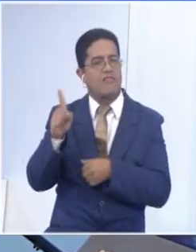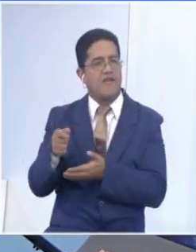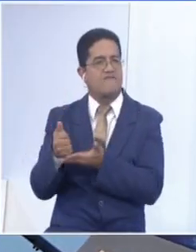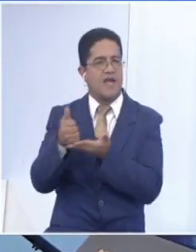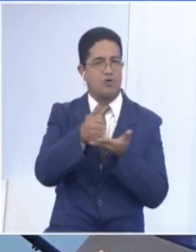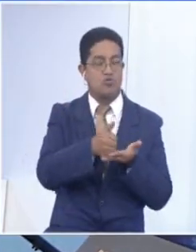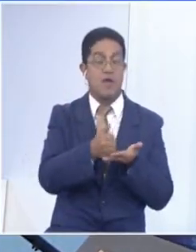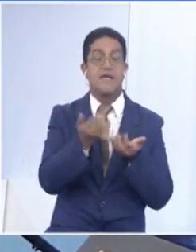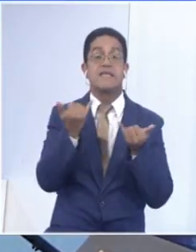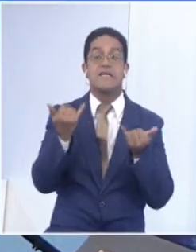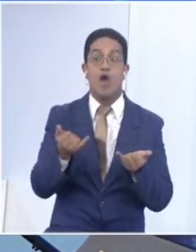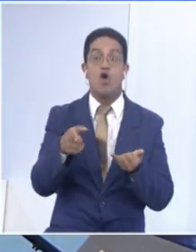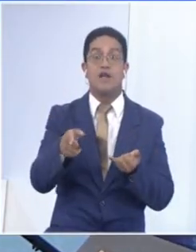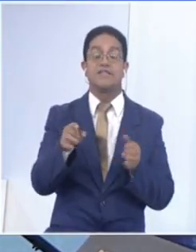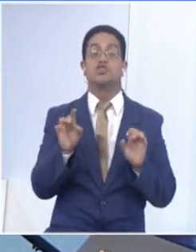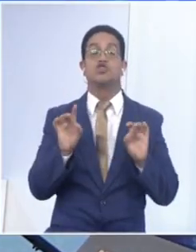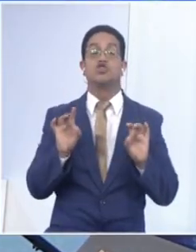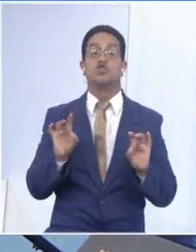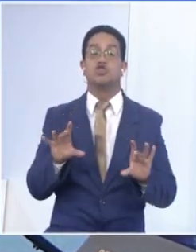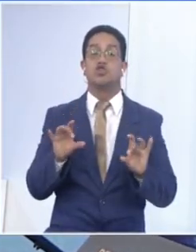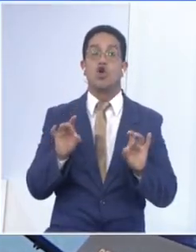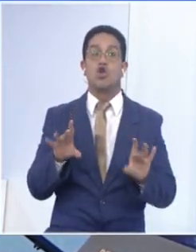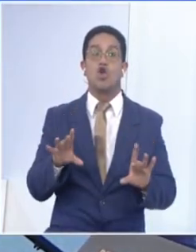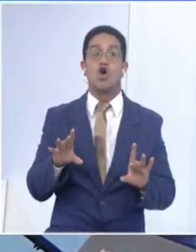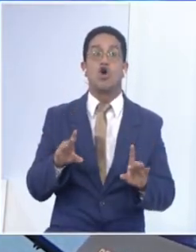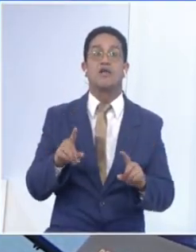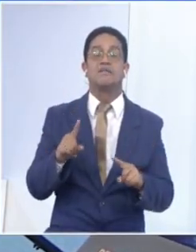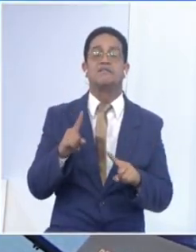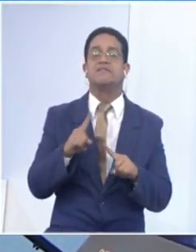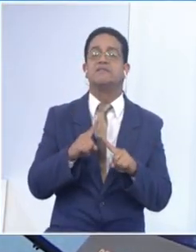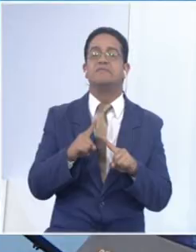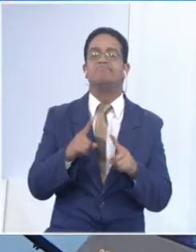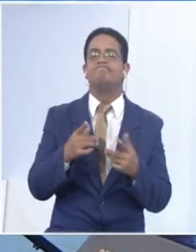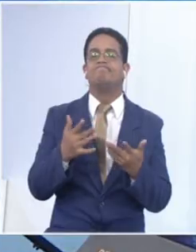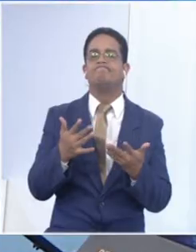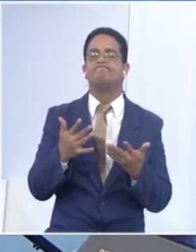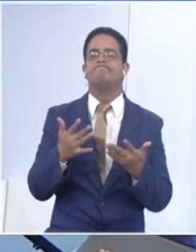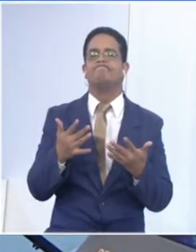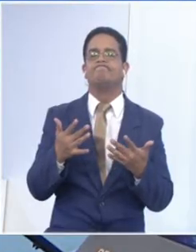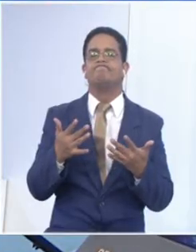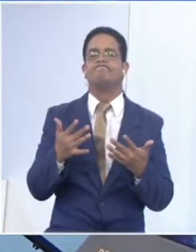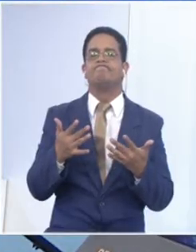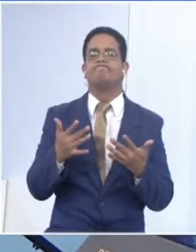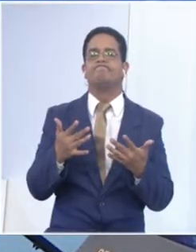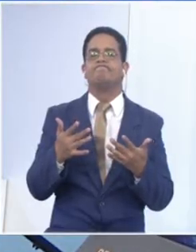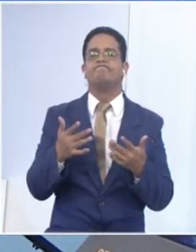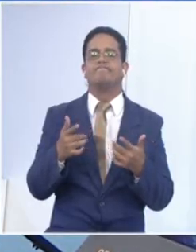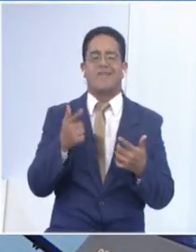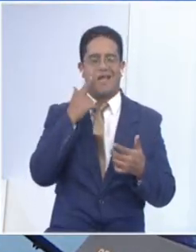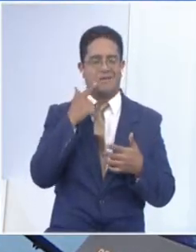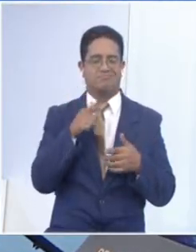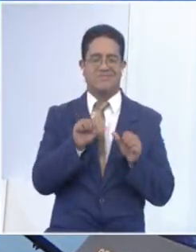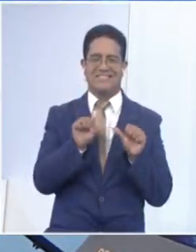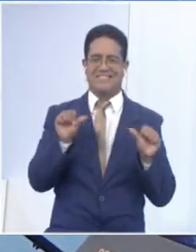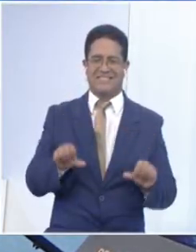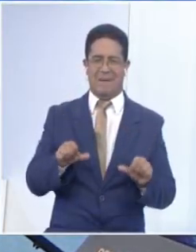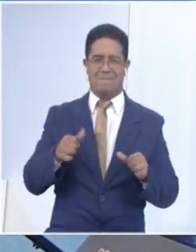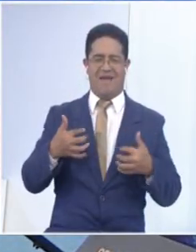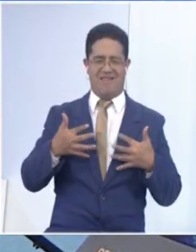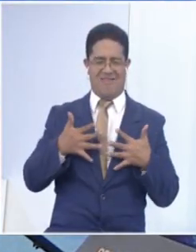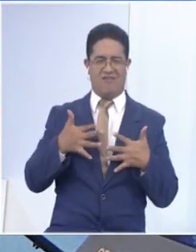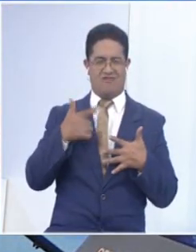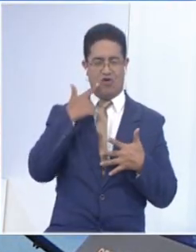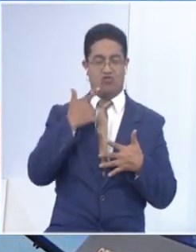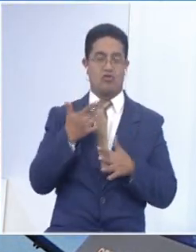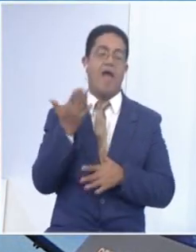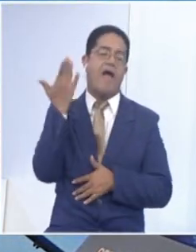se considera que es un dolor de tipo de sensibilización del sistema nervioso central.